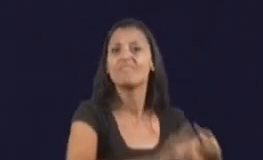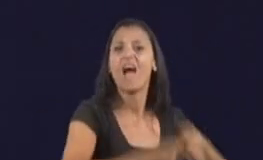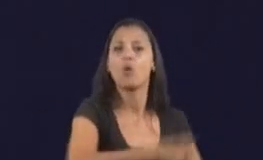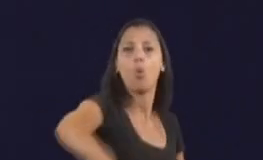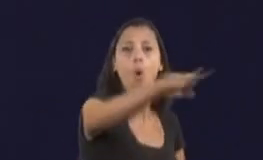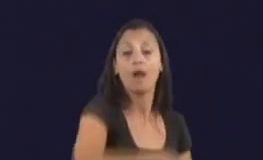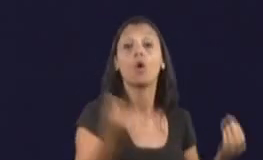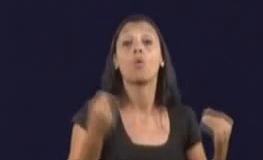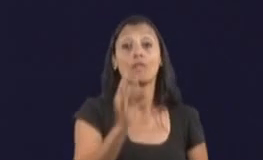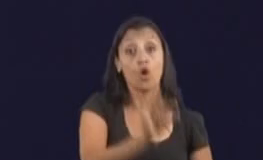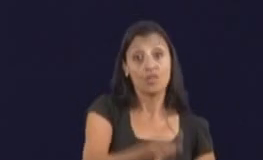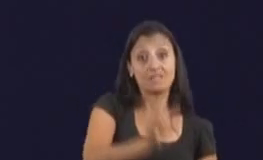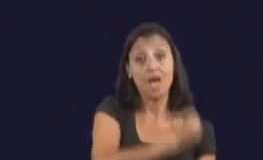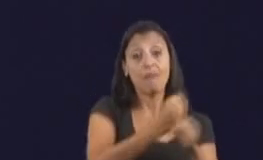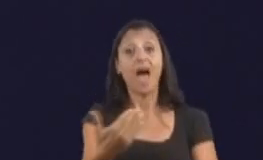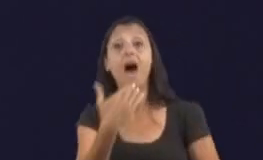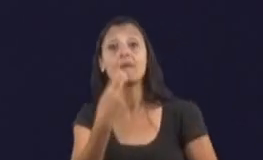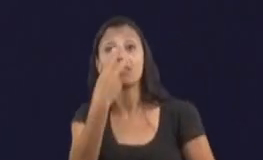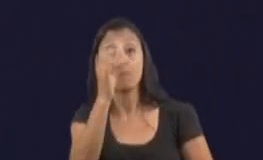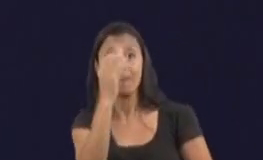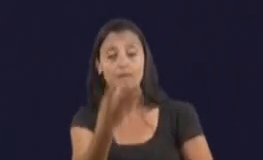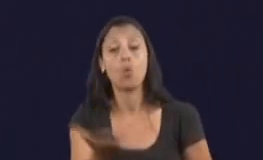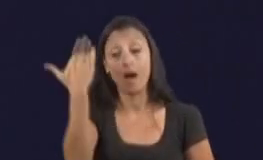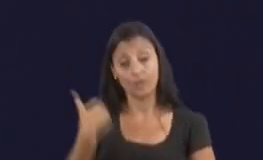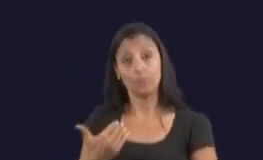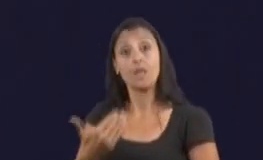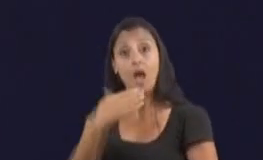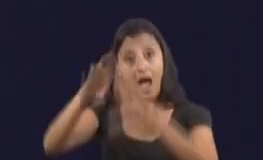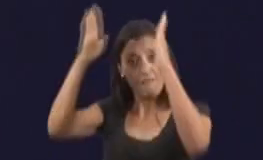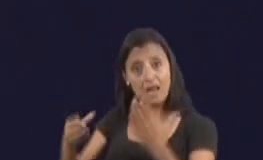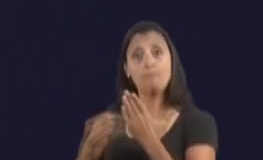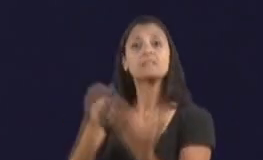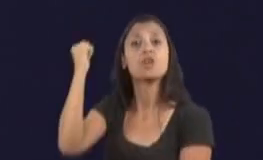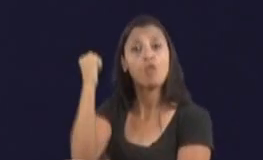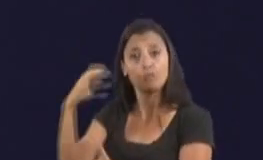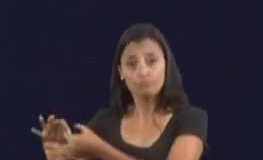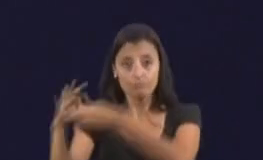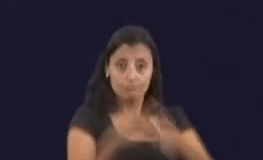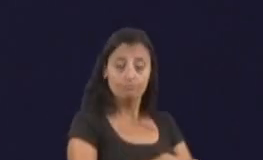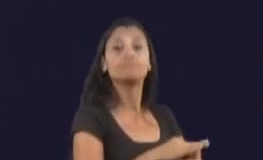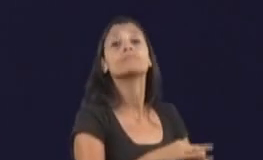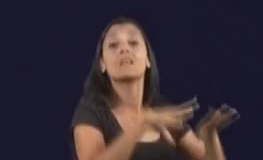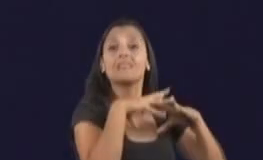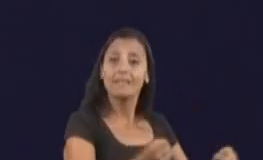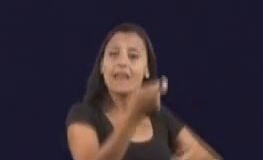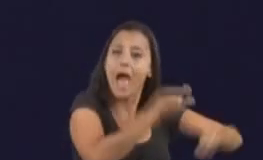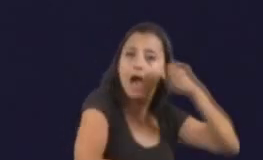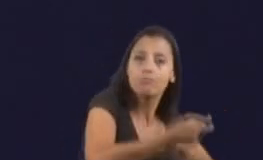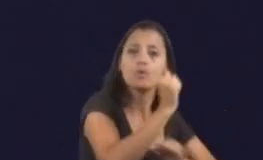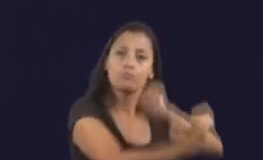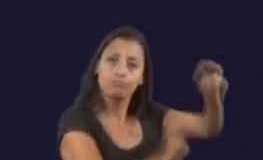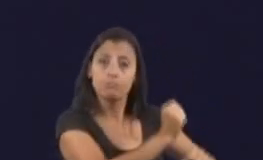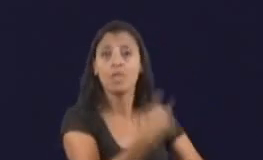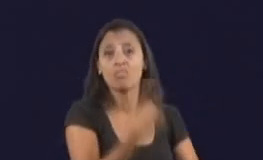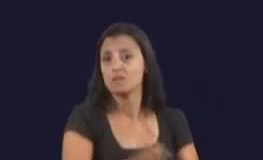y abril 2024. En abril, el Ministerio de Economía, a través de la Secretaría de Industria y Comercio, intervino dictando una medida de